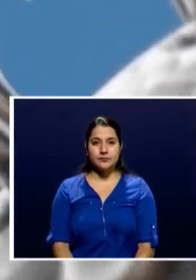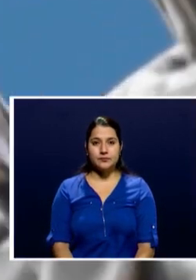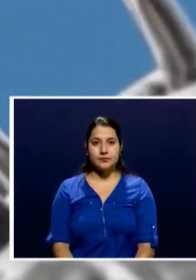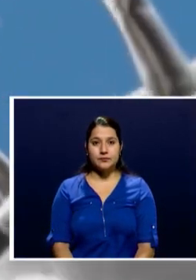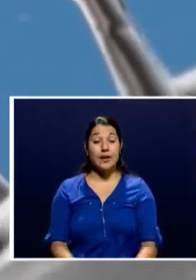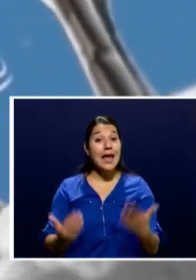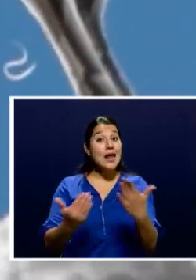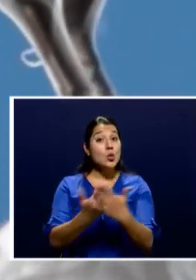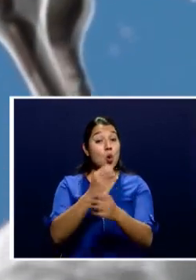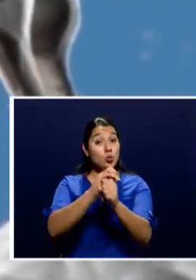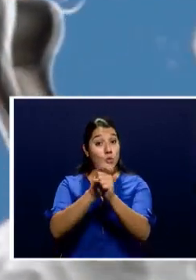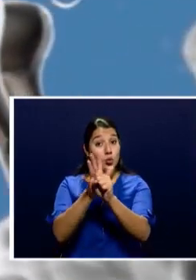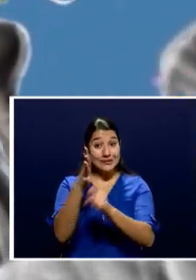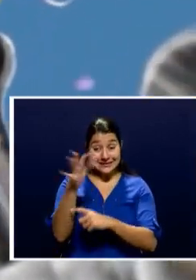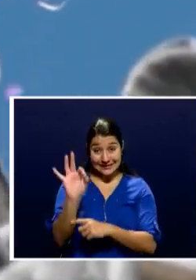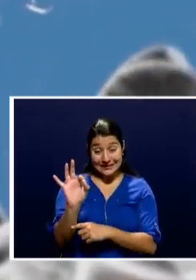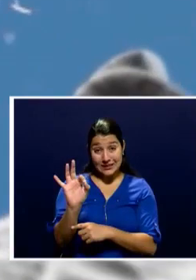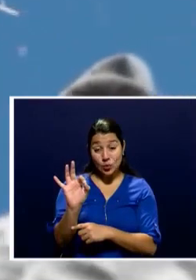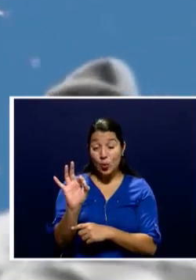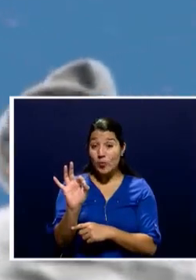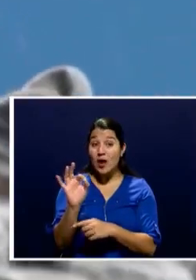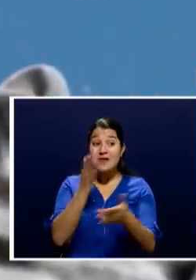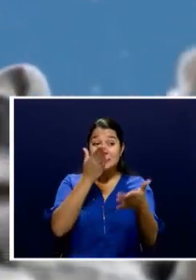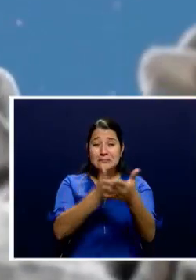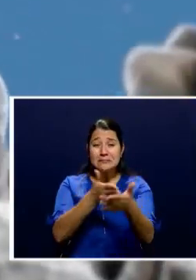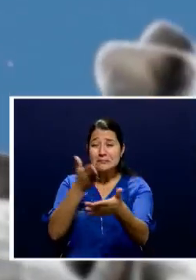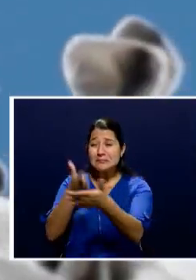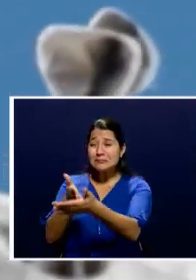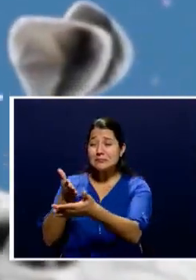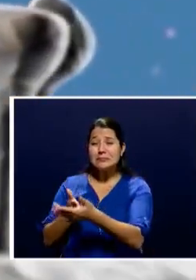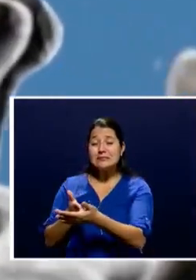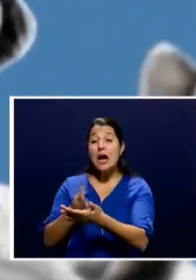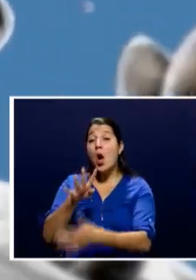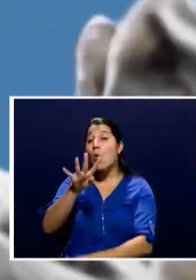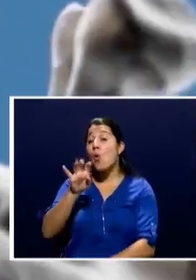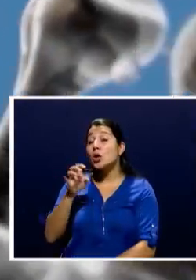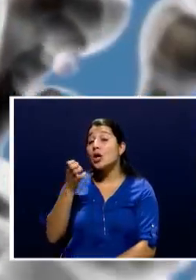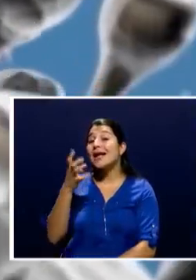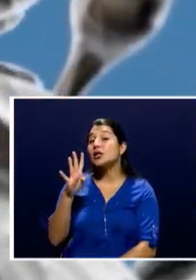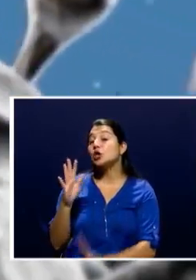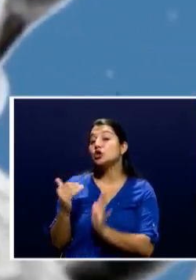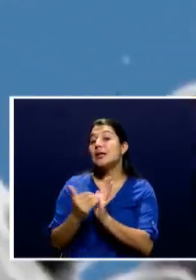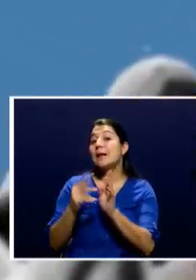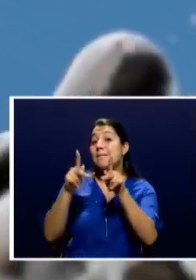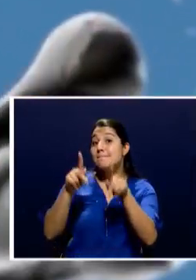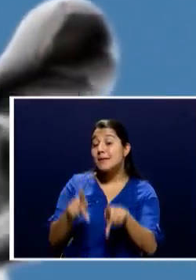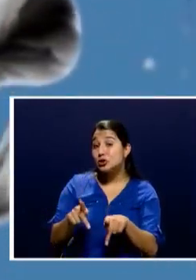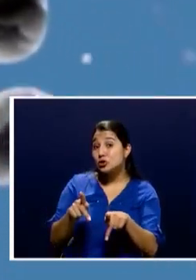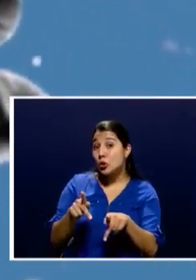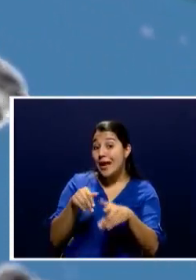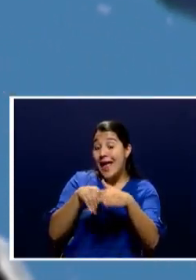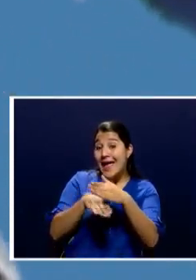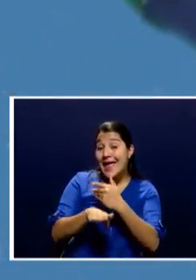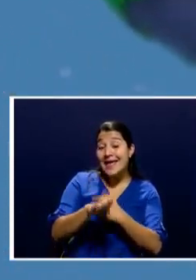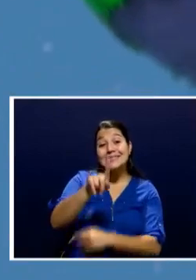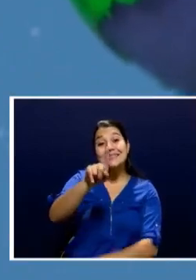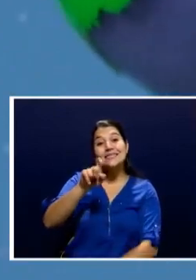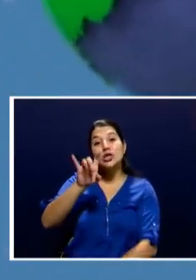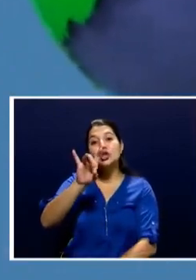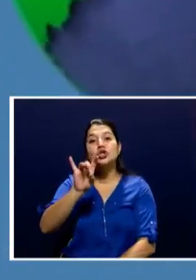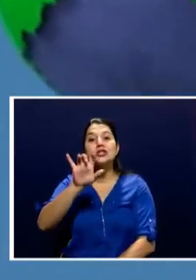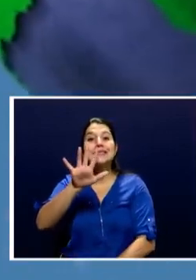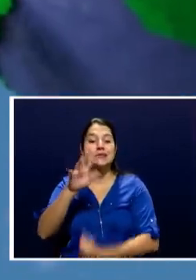El nuevo coronavirus COVID-19 ha infectado a más de 414,000 personas en 185 países